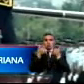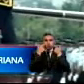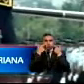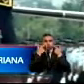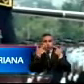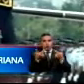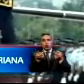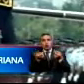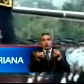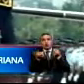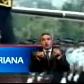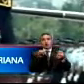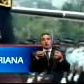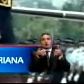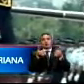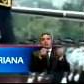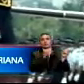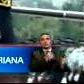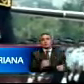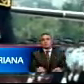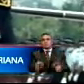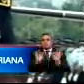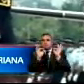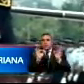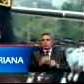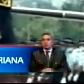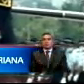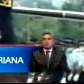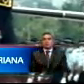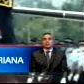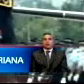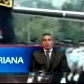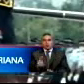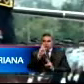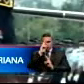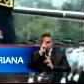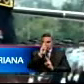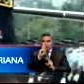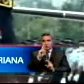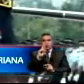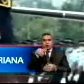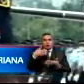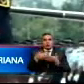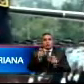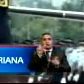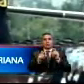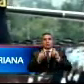garantizaron el control y el orden, respetando aquellas